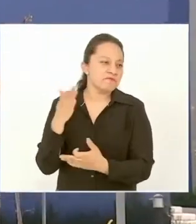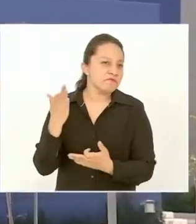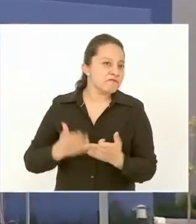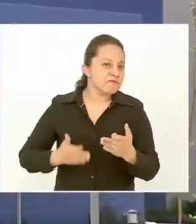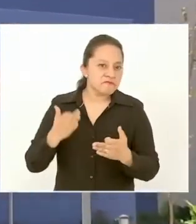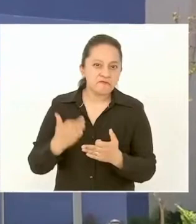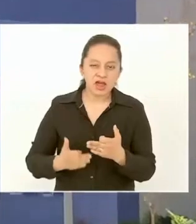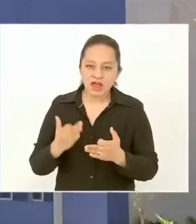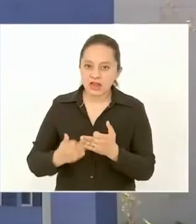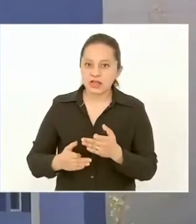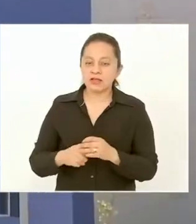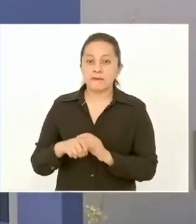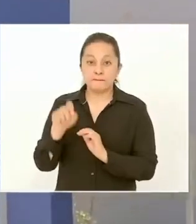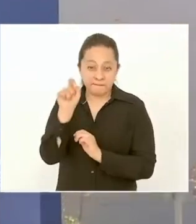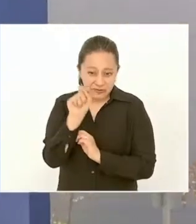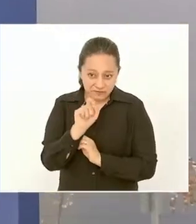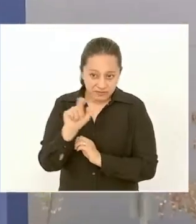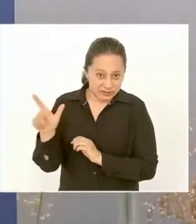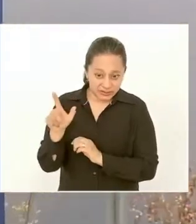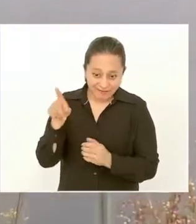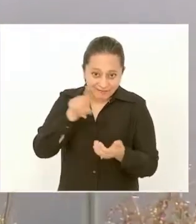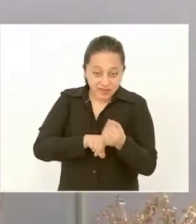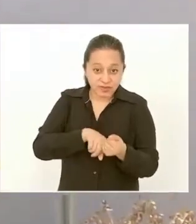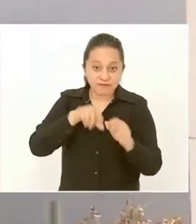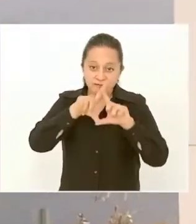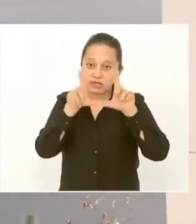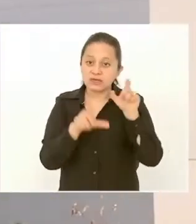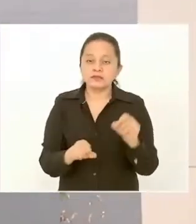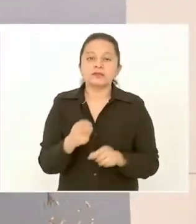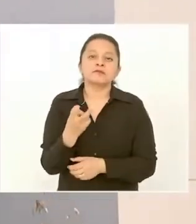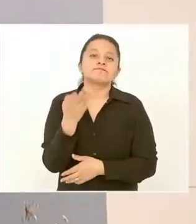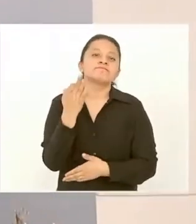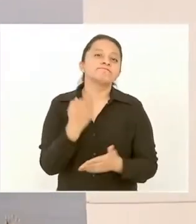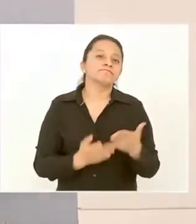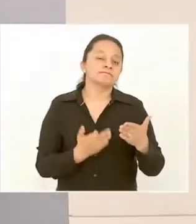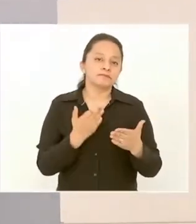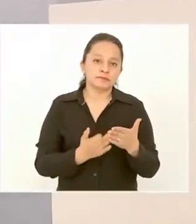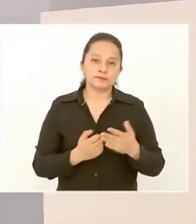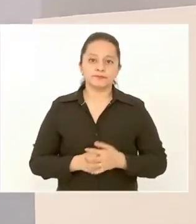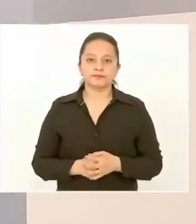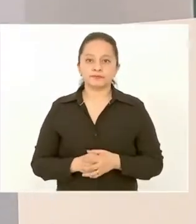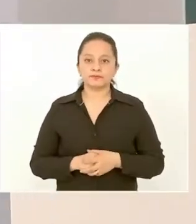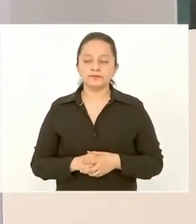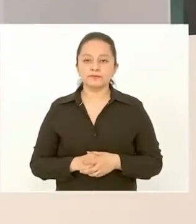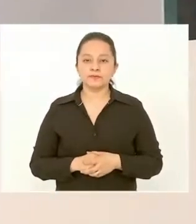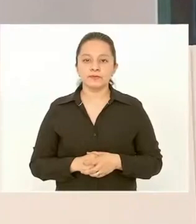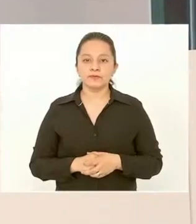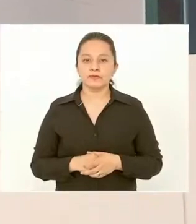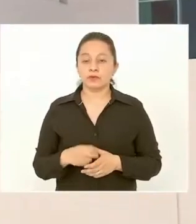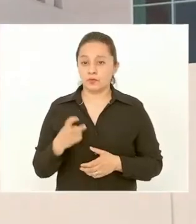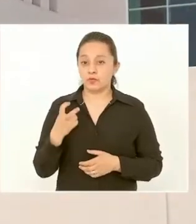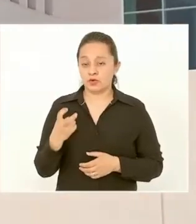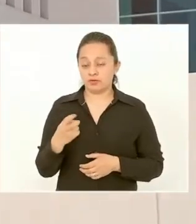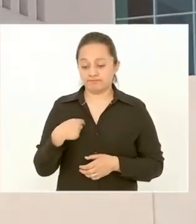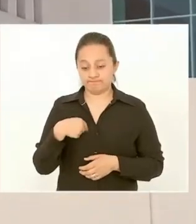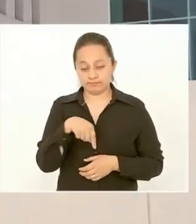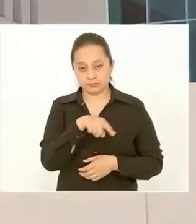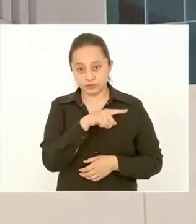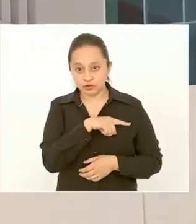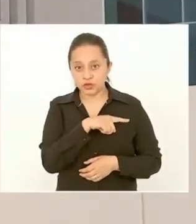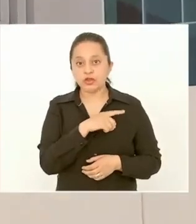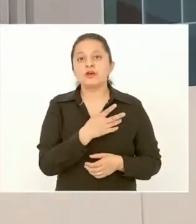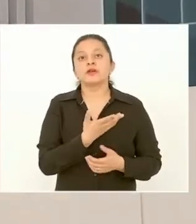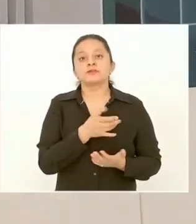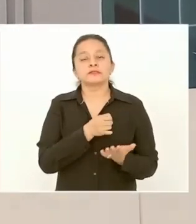especialistas en nuestro país por eso tomamos la decisión de incrementar